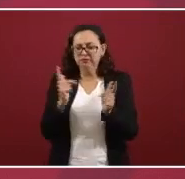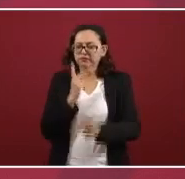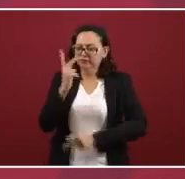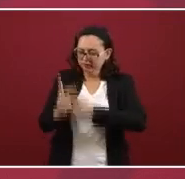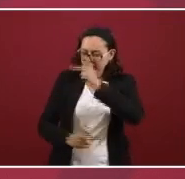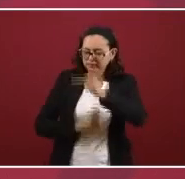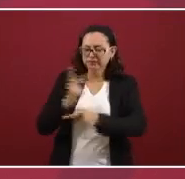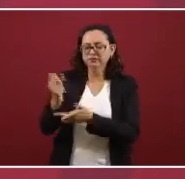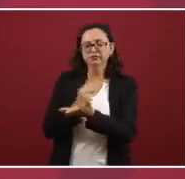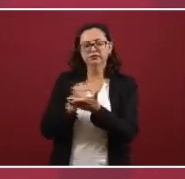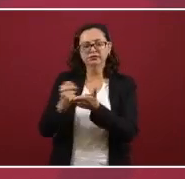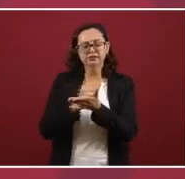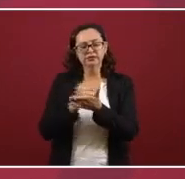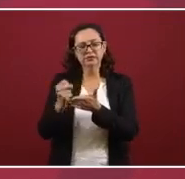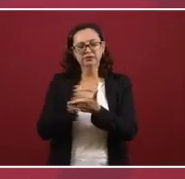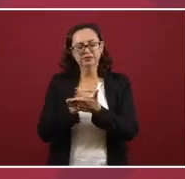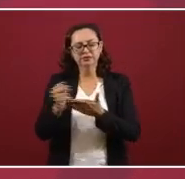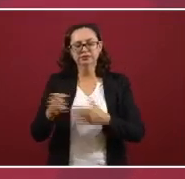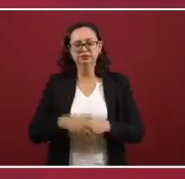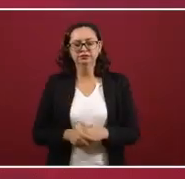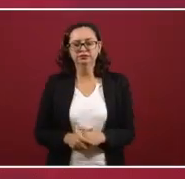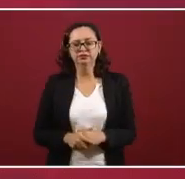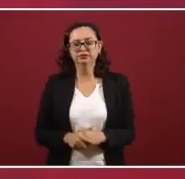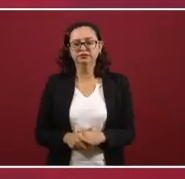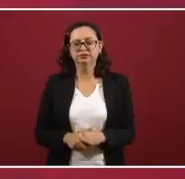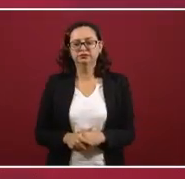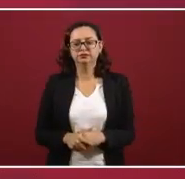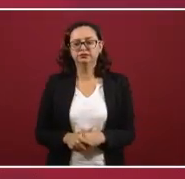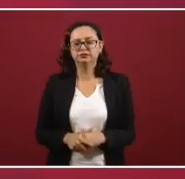para otorgar créditos.